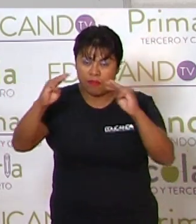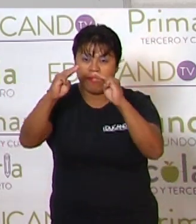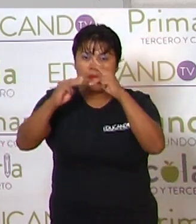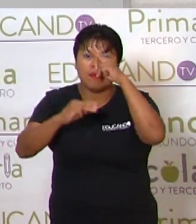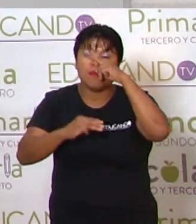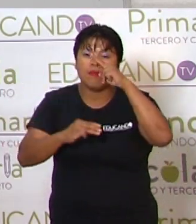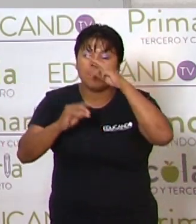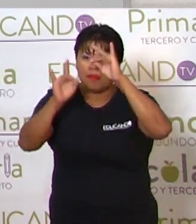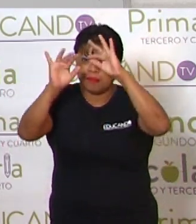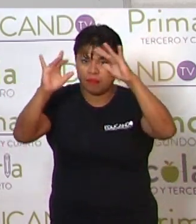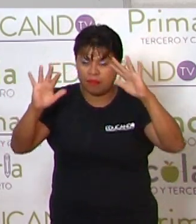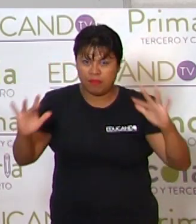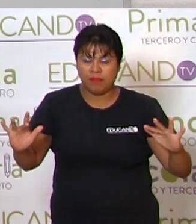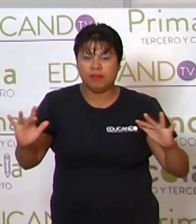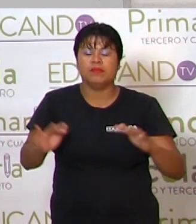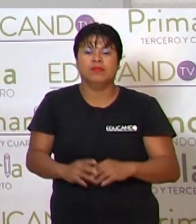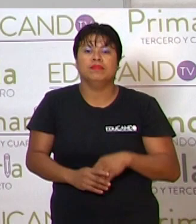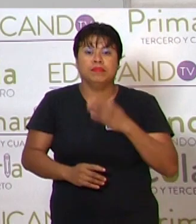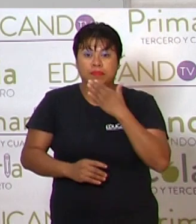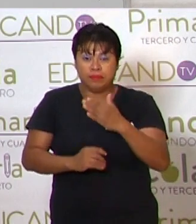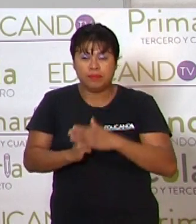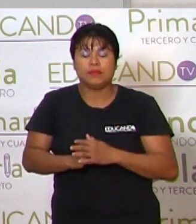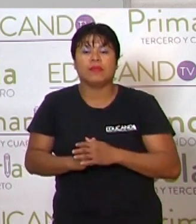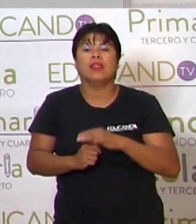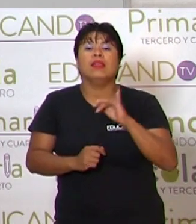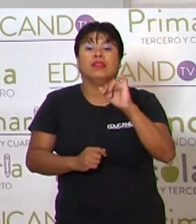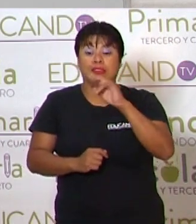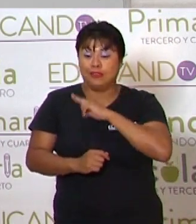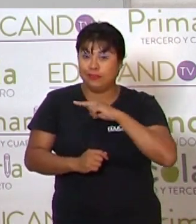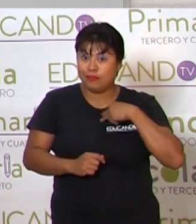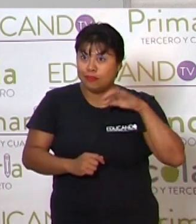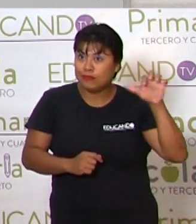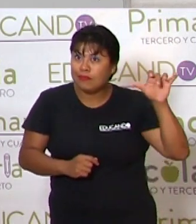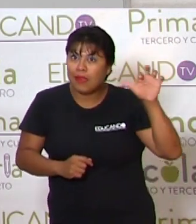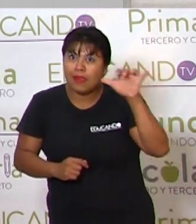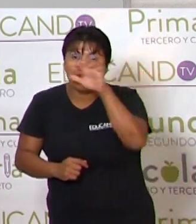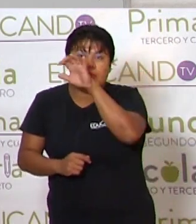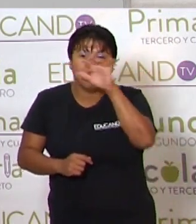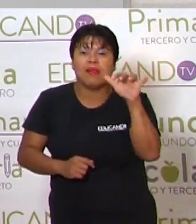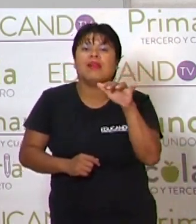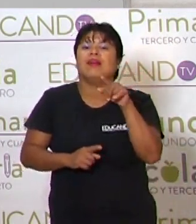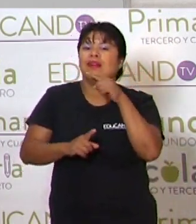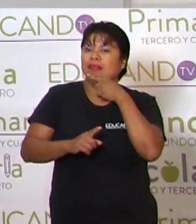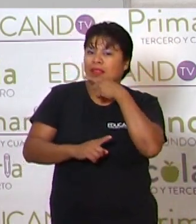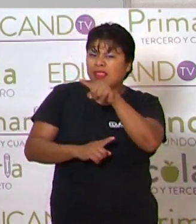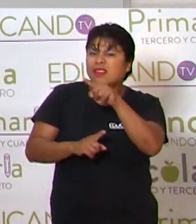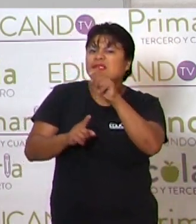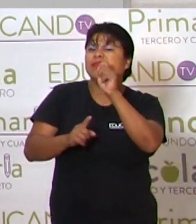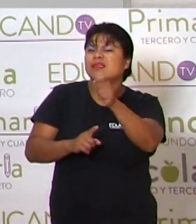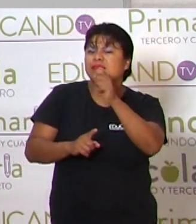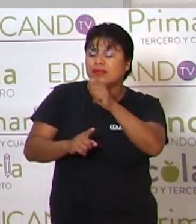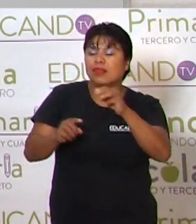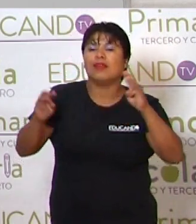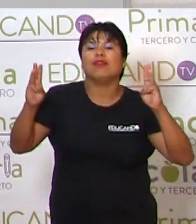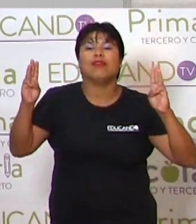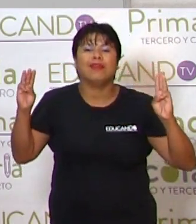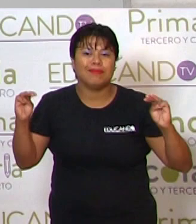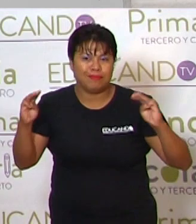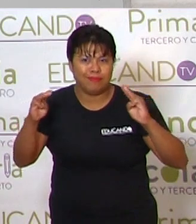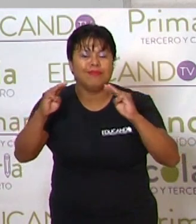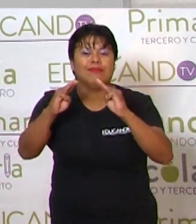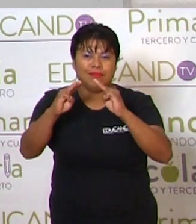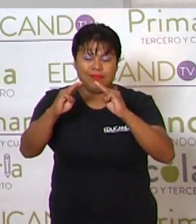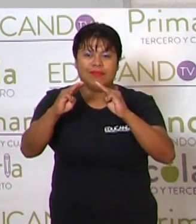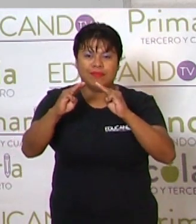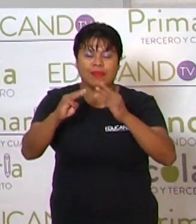nevada. Bien, si lo leemos así, tenemos referencia de una montaña,